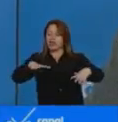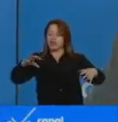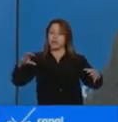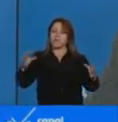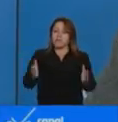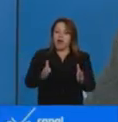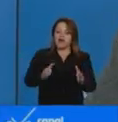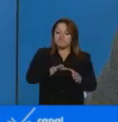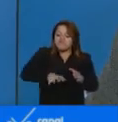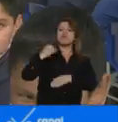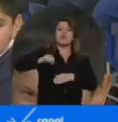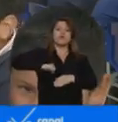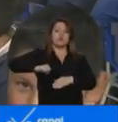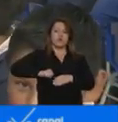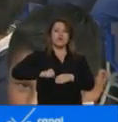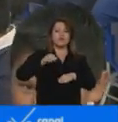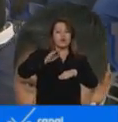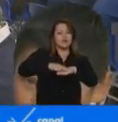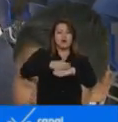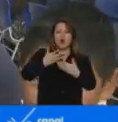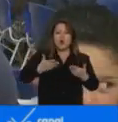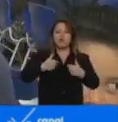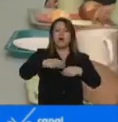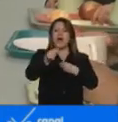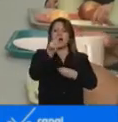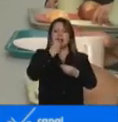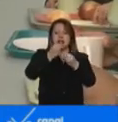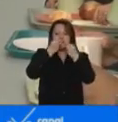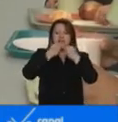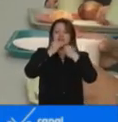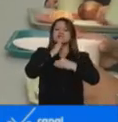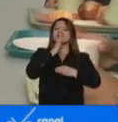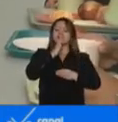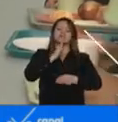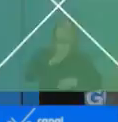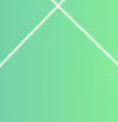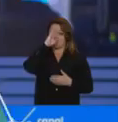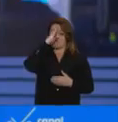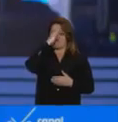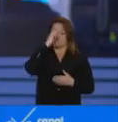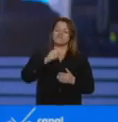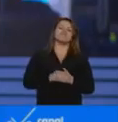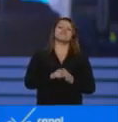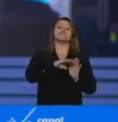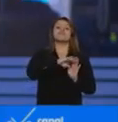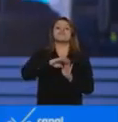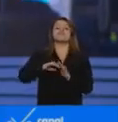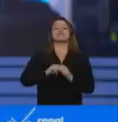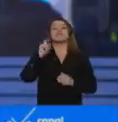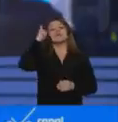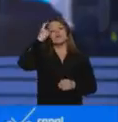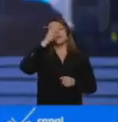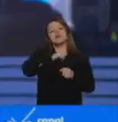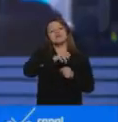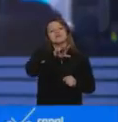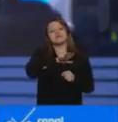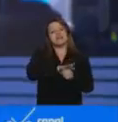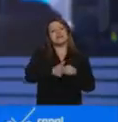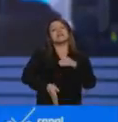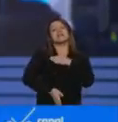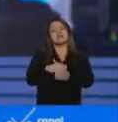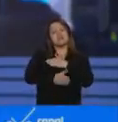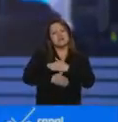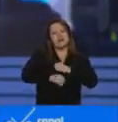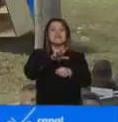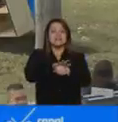indicadores, como mencioné anteriormente, de embarazo adolescente, de consumo de sustancias psicoactivas. El gobierno distrital continúa adelantando operativos